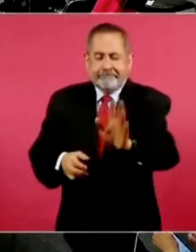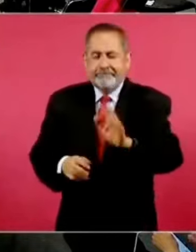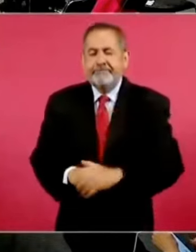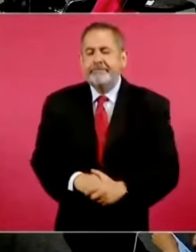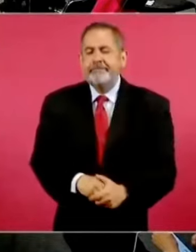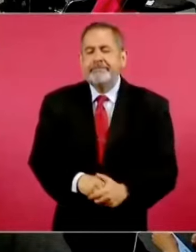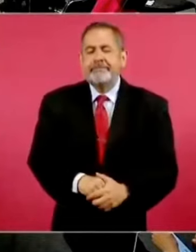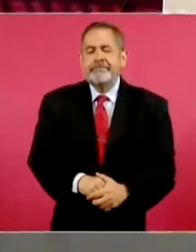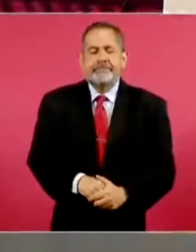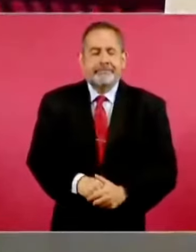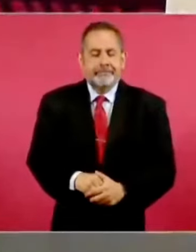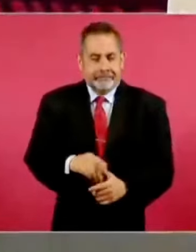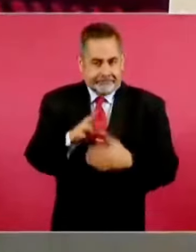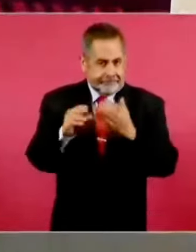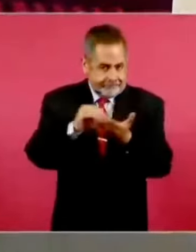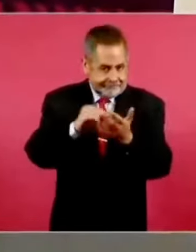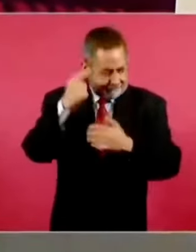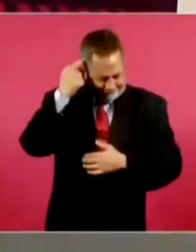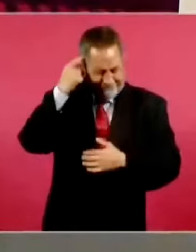Es que todavía